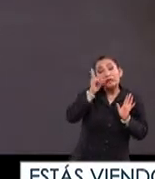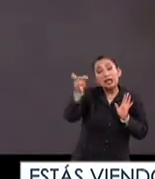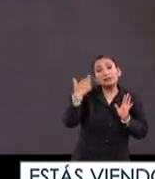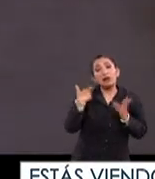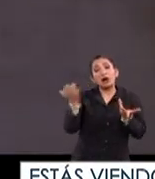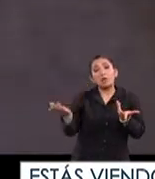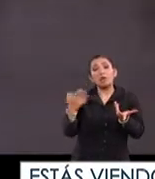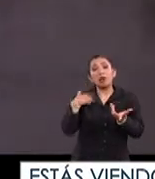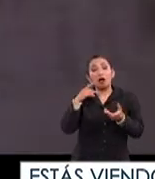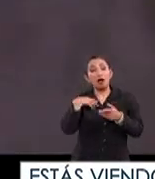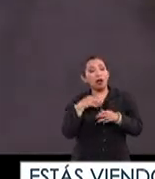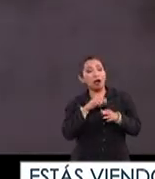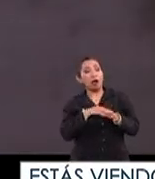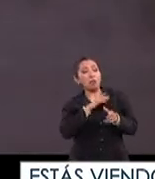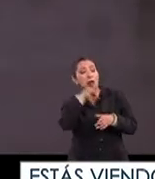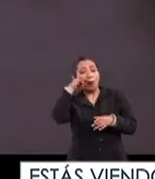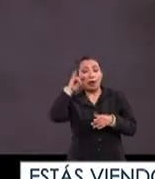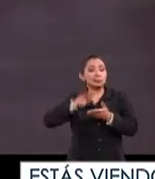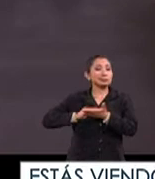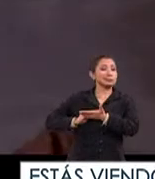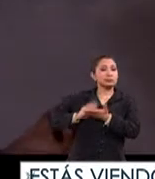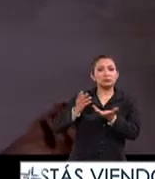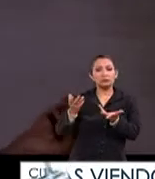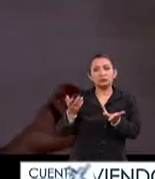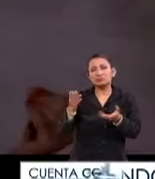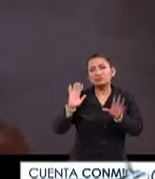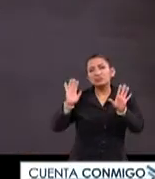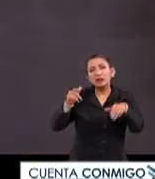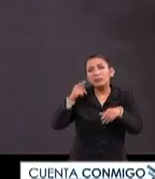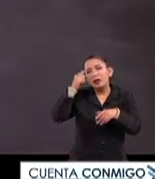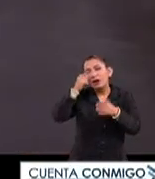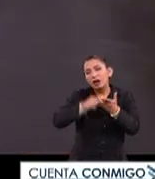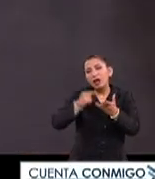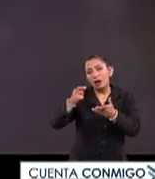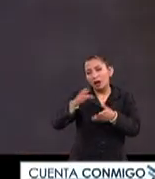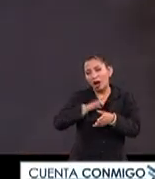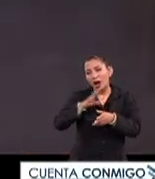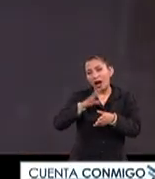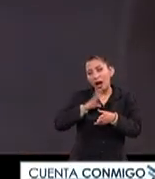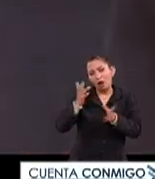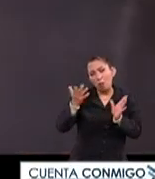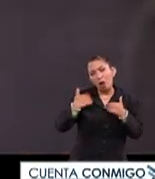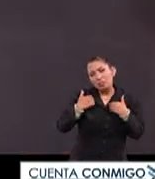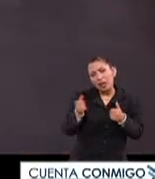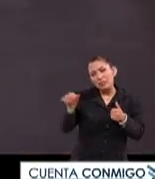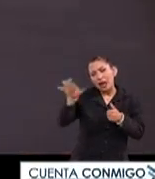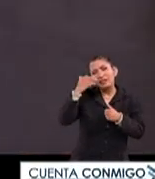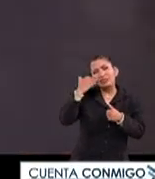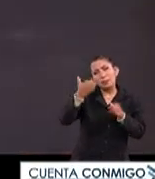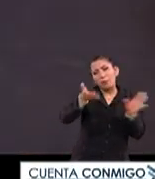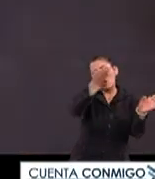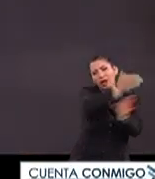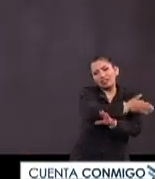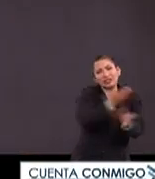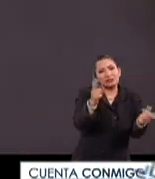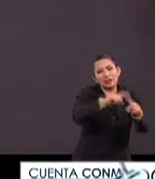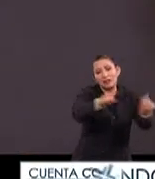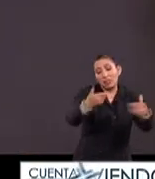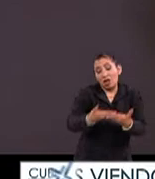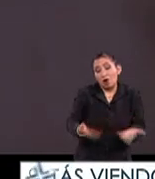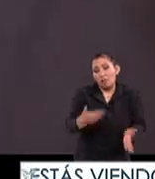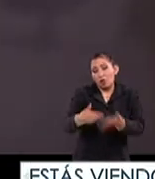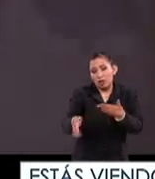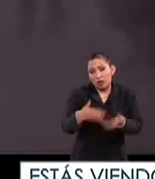la opacidad, de ciertos factores, pero creo que también hay que ser comprensivos con la época y